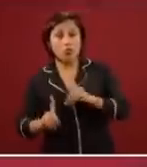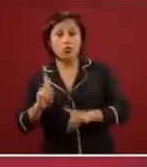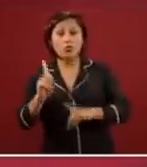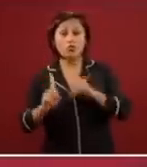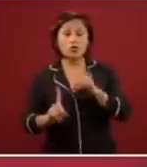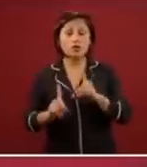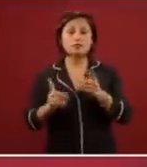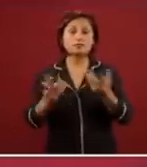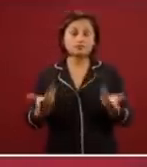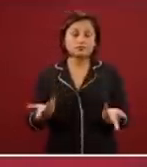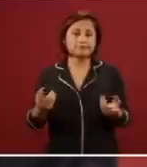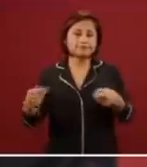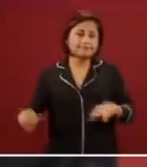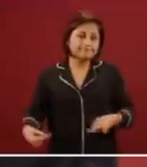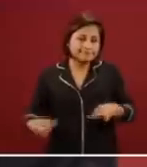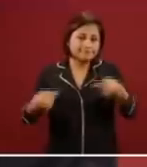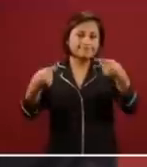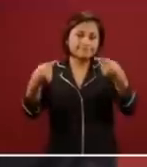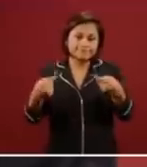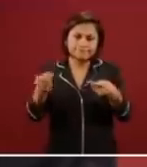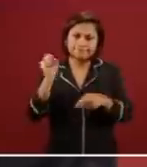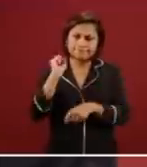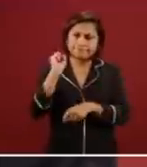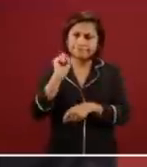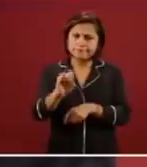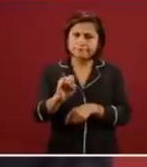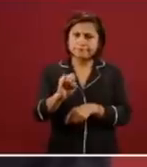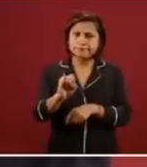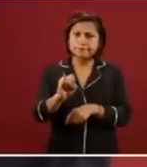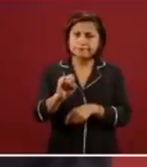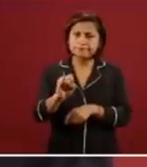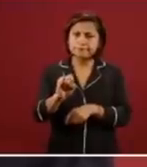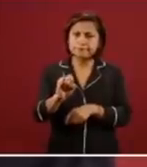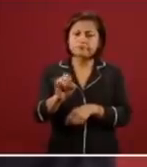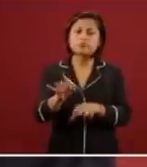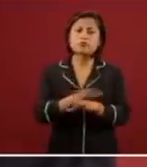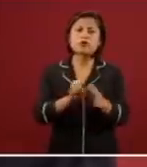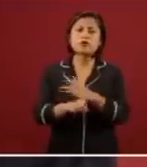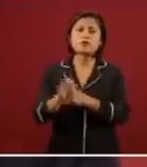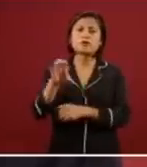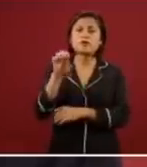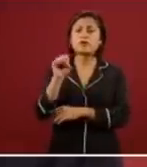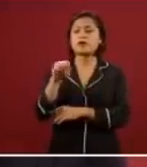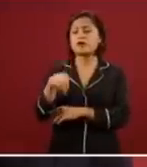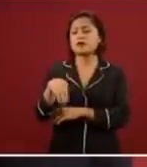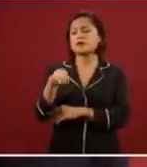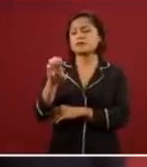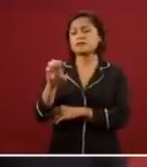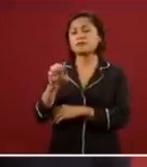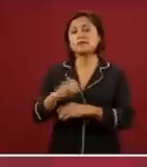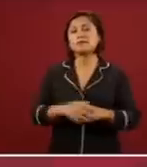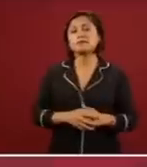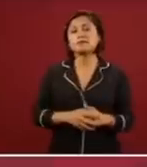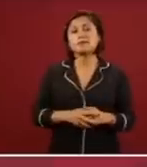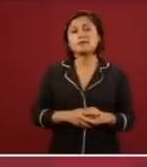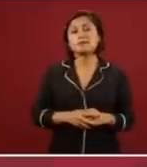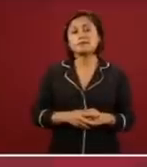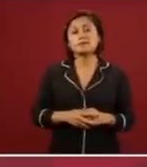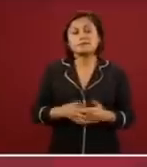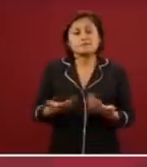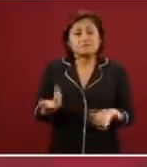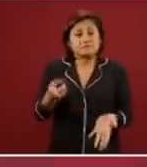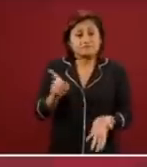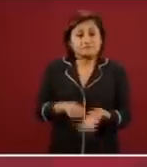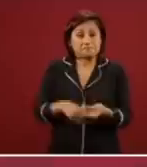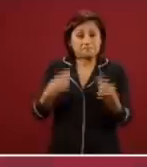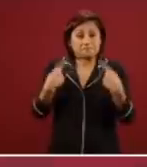diferencias hasta en el ESME y esto entre los mismos